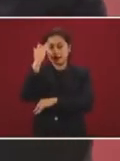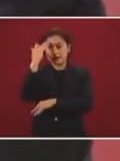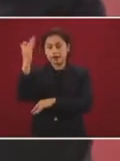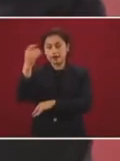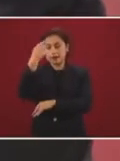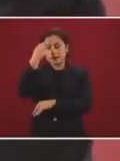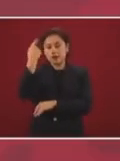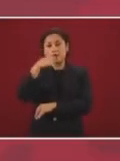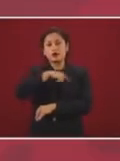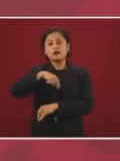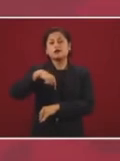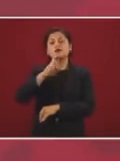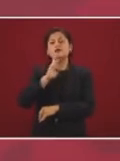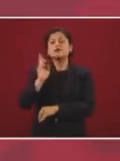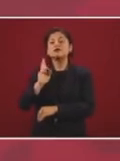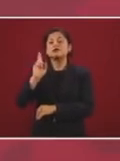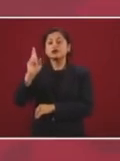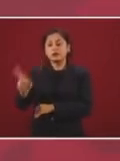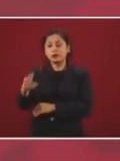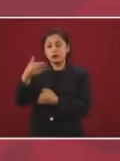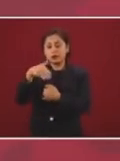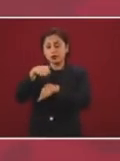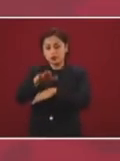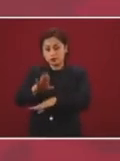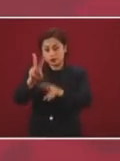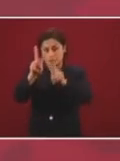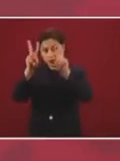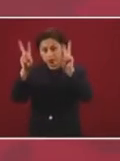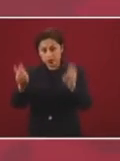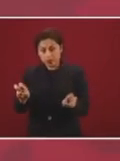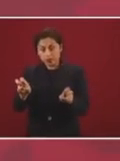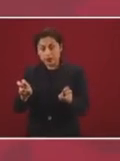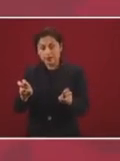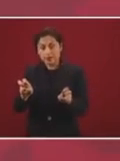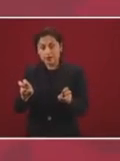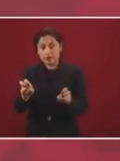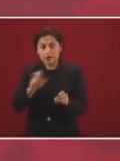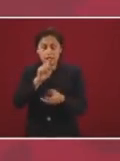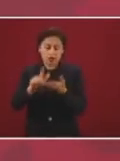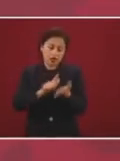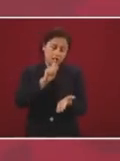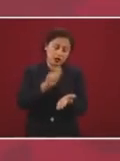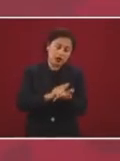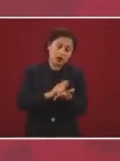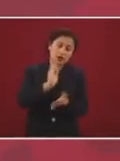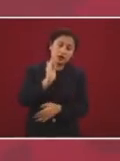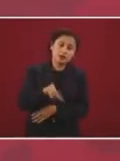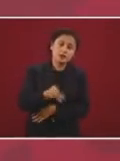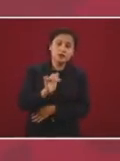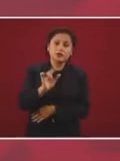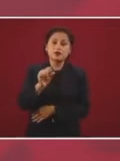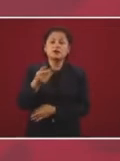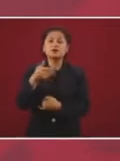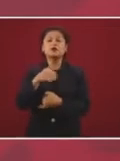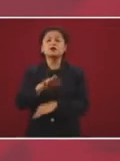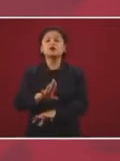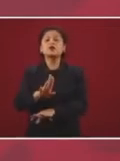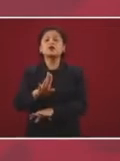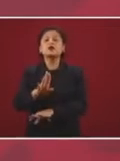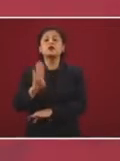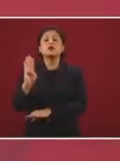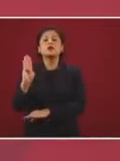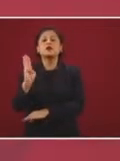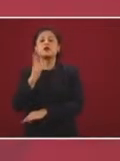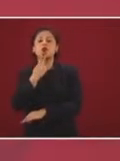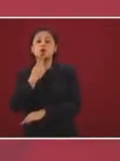El 20% de los homicidios dolosos registrados en el país se originaron en Guanajuato. Ello de acuerdo a lo que declaró esta mañana el presidente